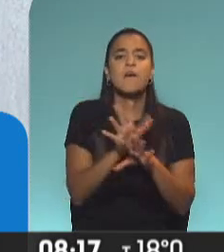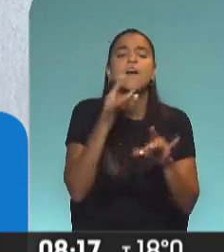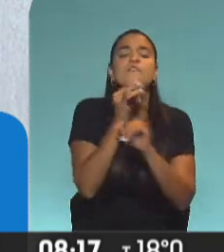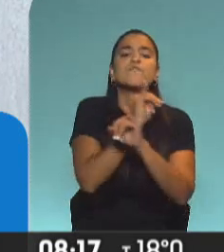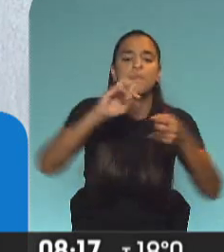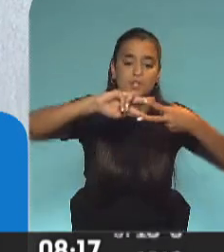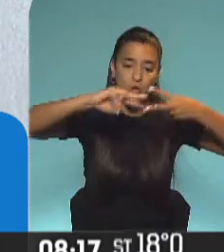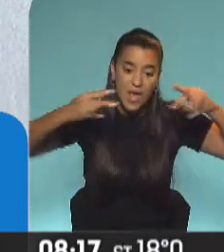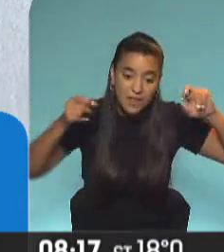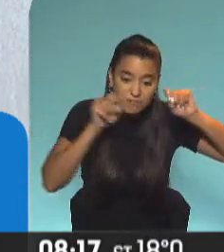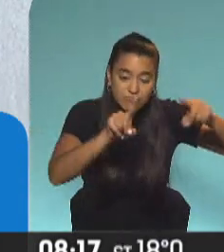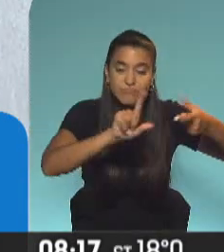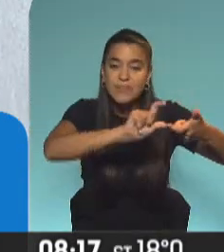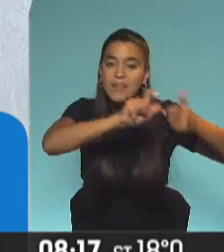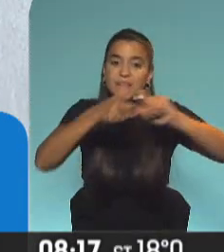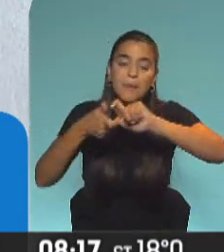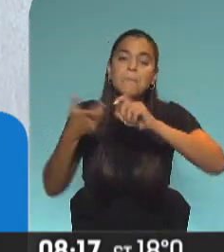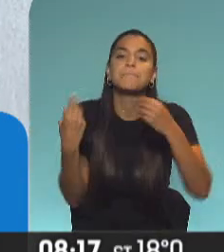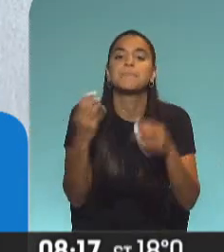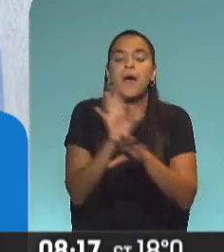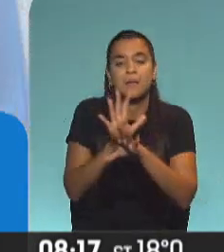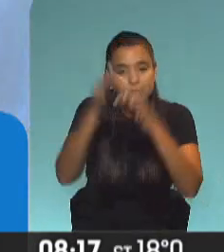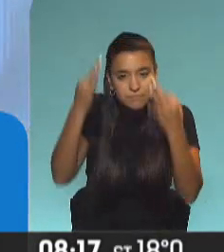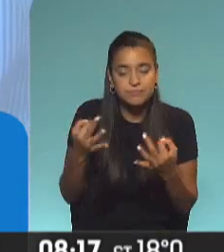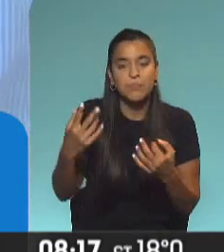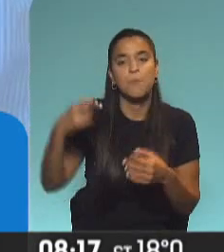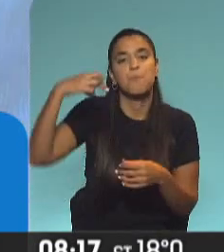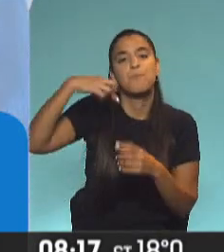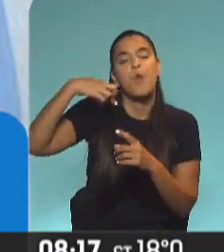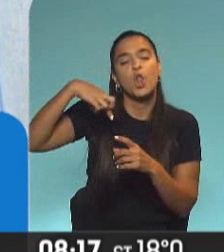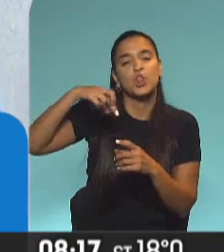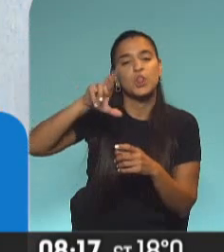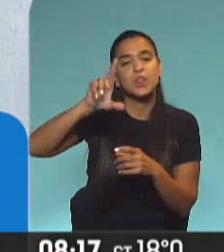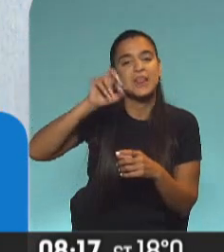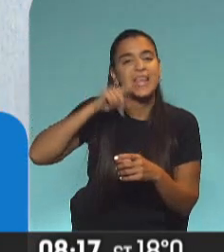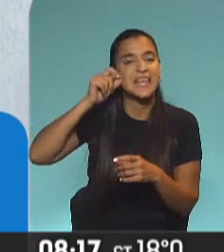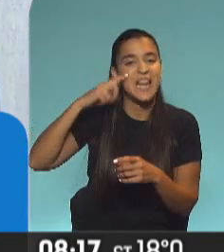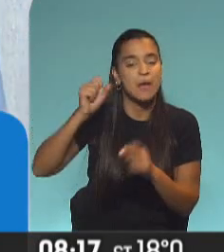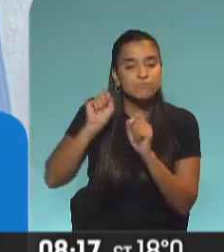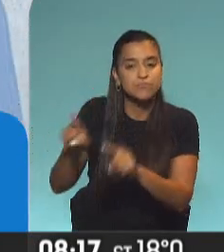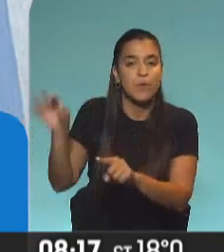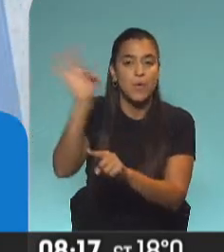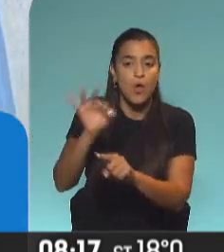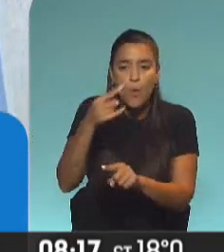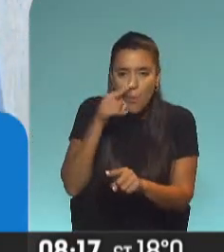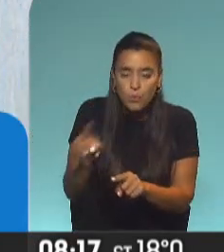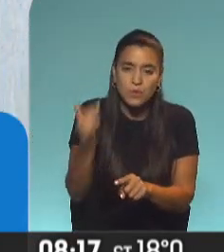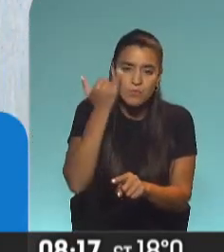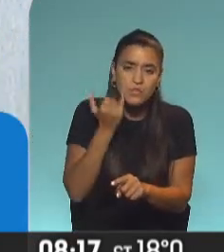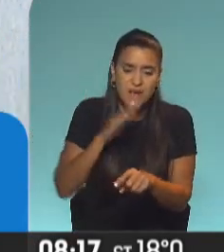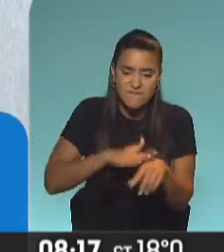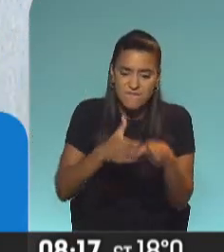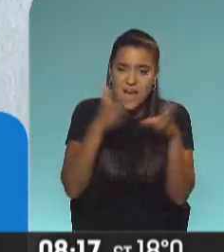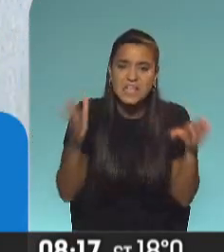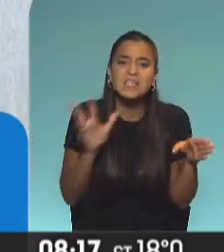información genética que codifica para lo que en sí mismo es la proteína del virus. Y por último, lo que nosotros tenemos ya ingresando en fase